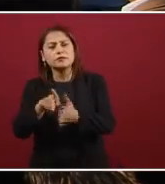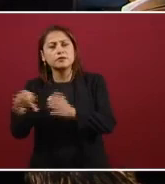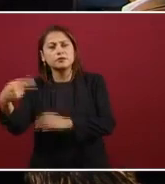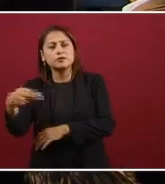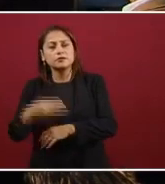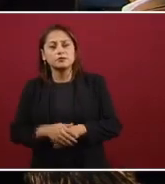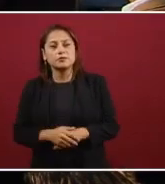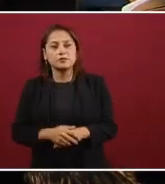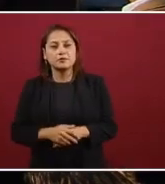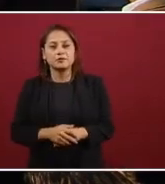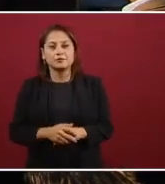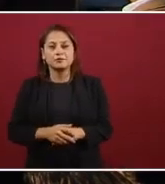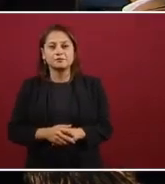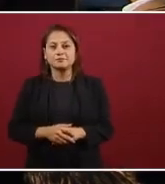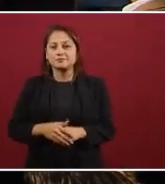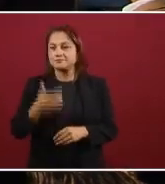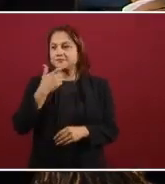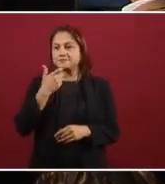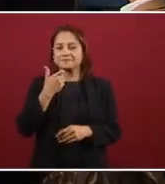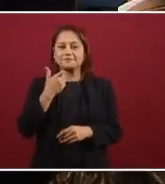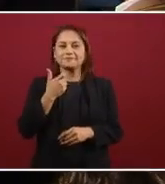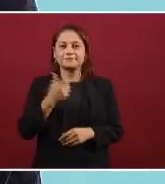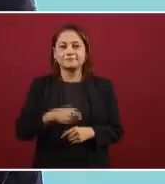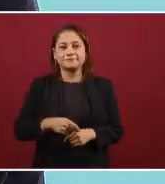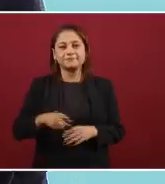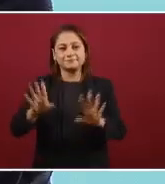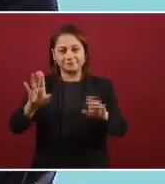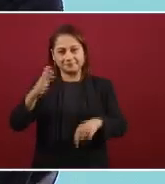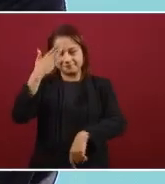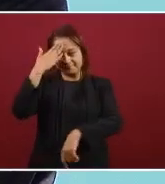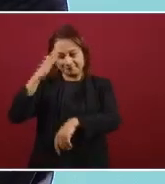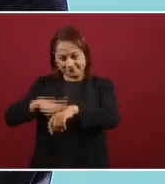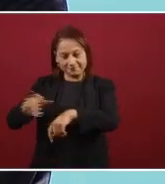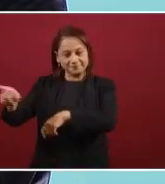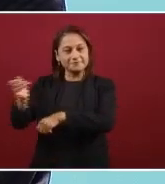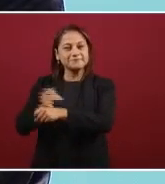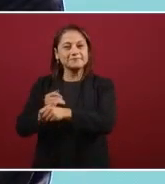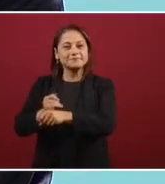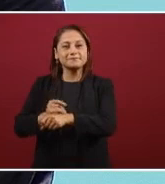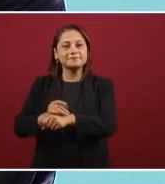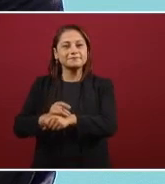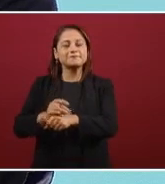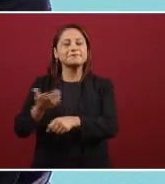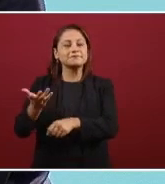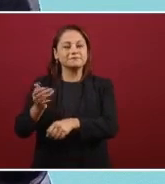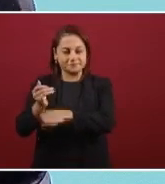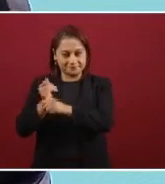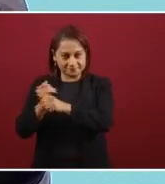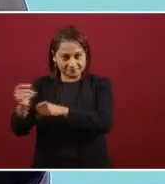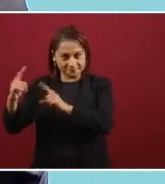vida. Bueno, ahí se lo dejo de memoria, o sea, digo, de tarea.